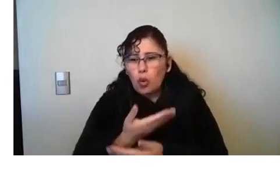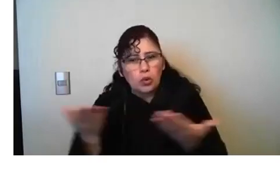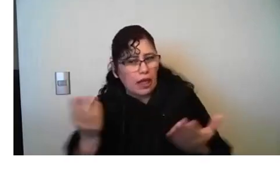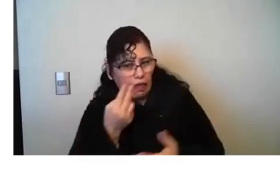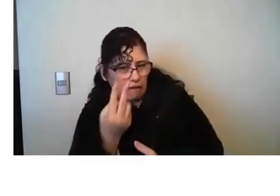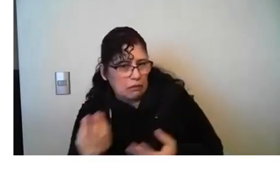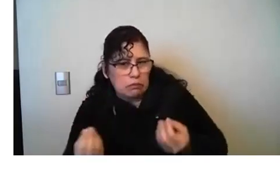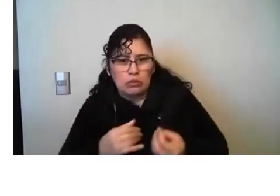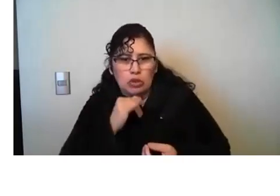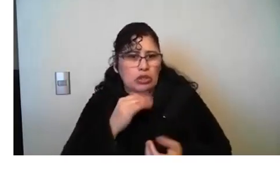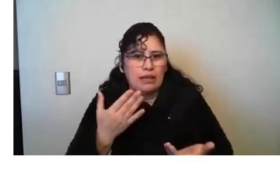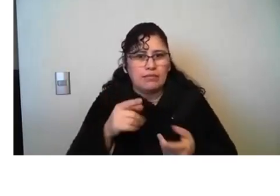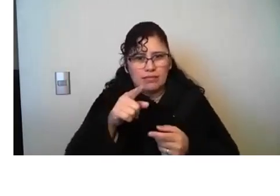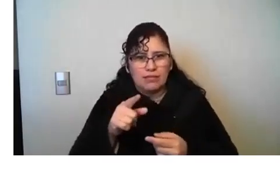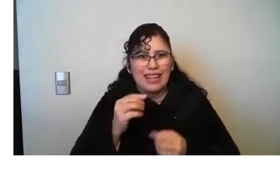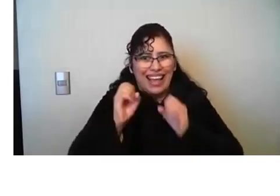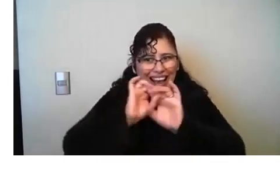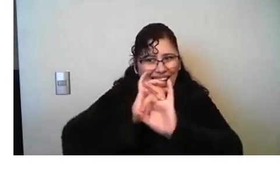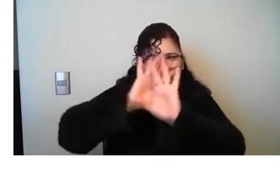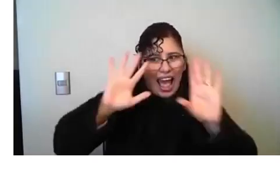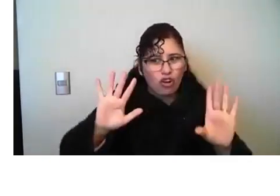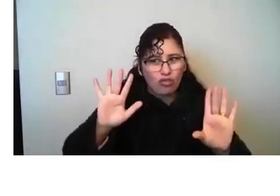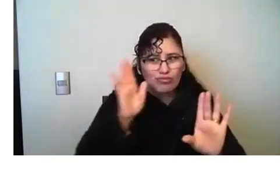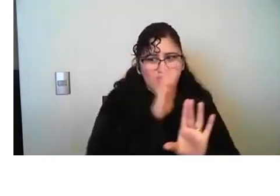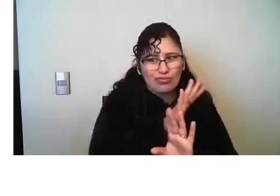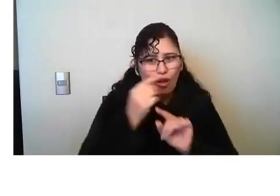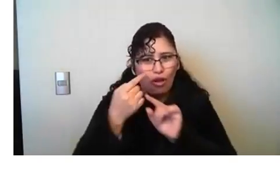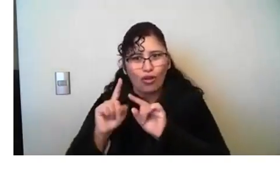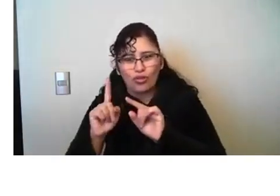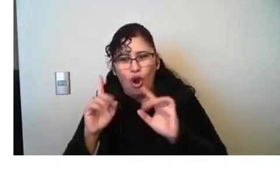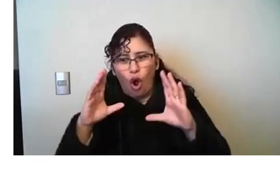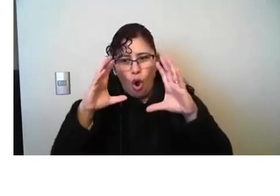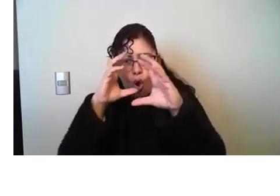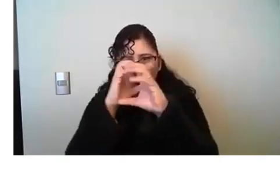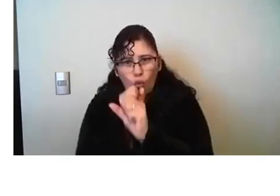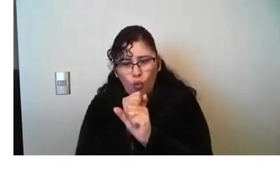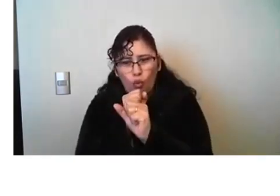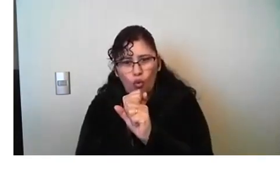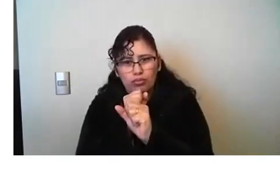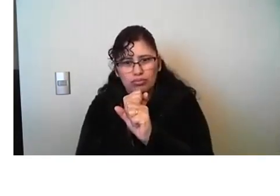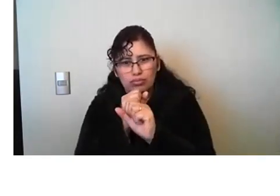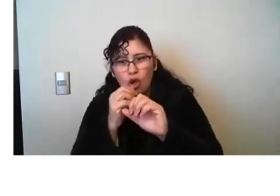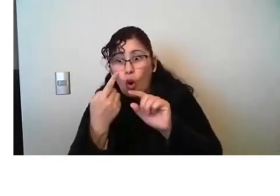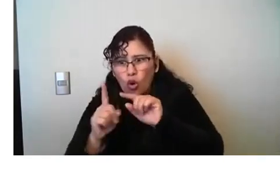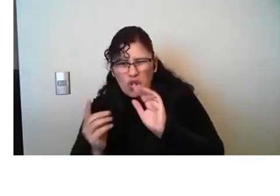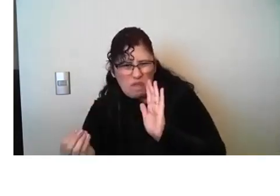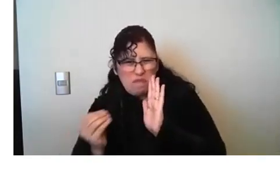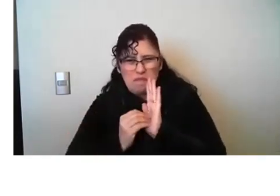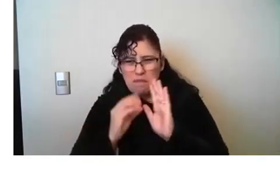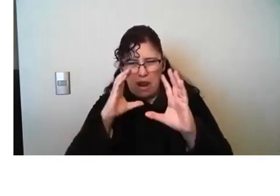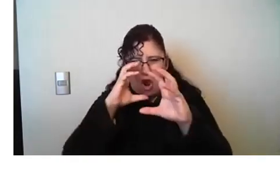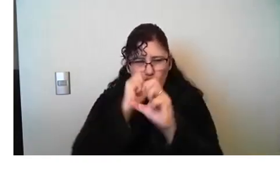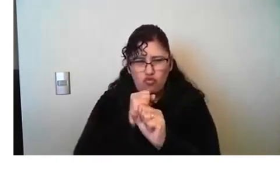en su computador, pero aquí hay un tono más claro y empieza a oscurecerse hasta llegar a este tono más